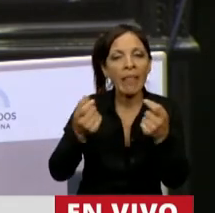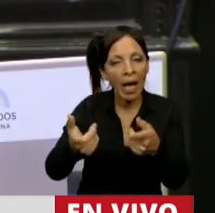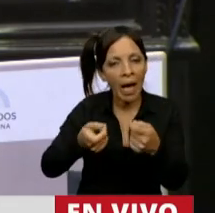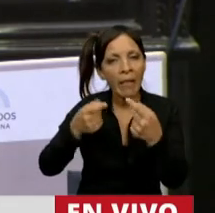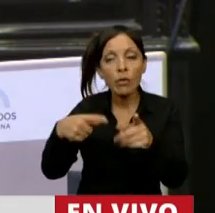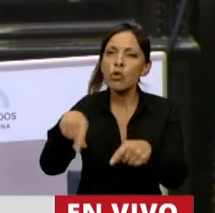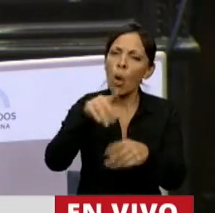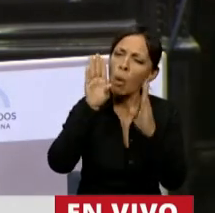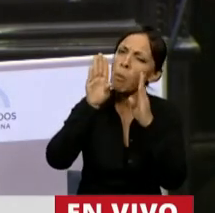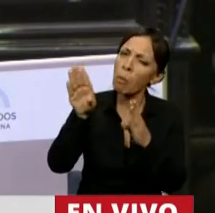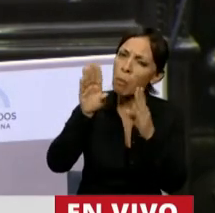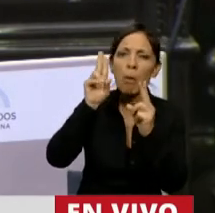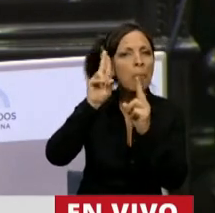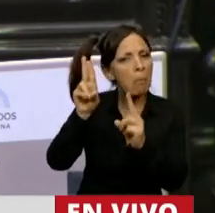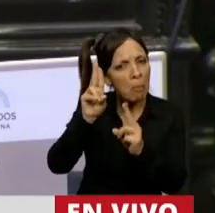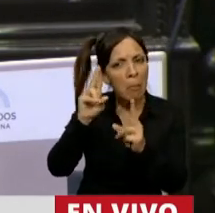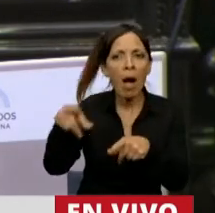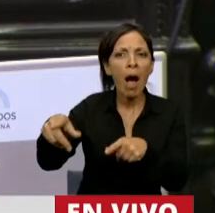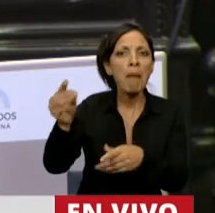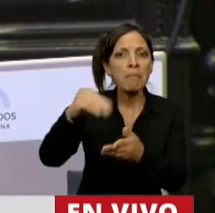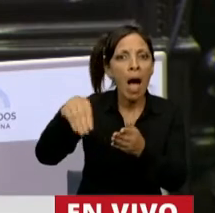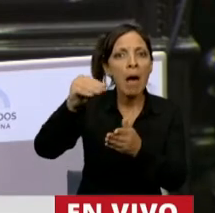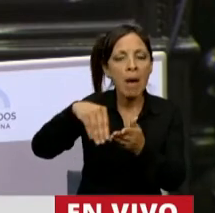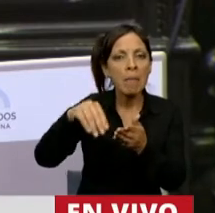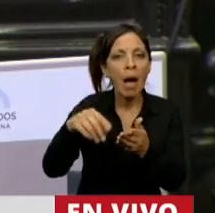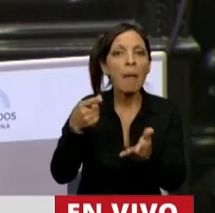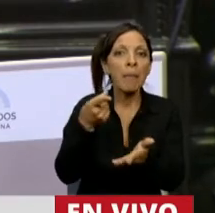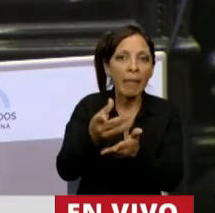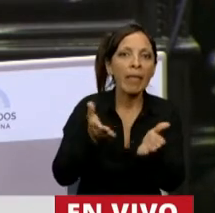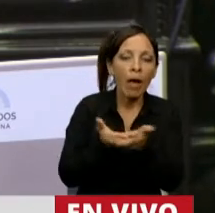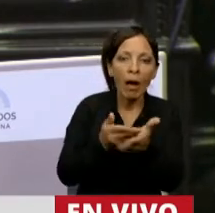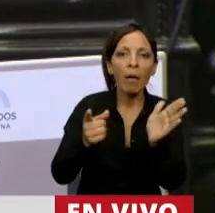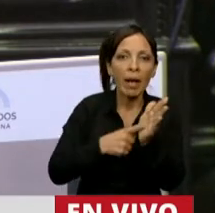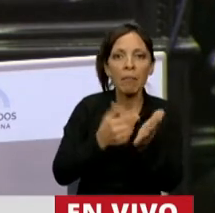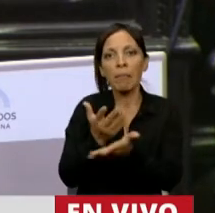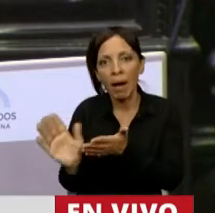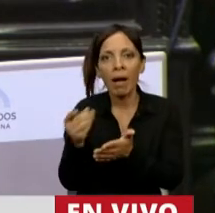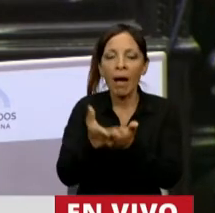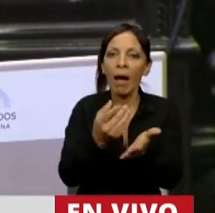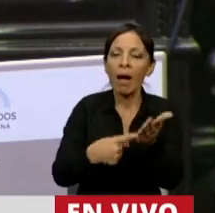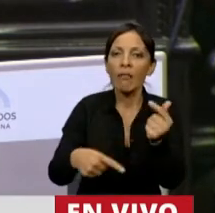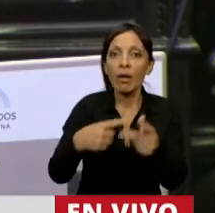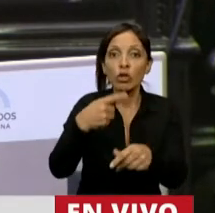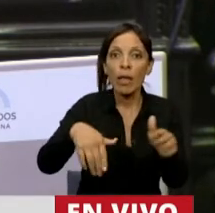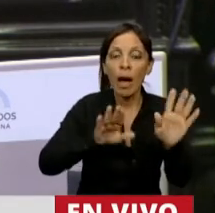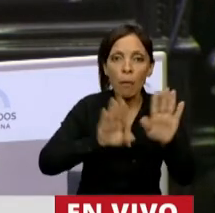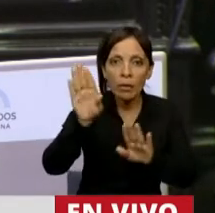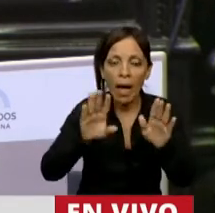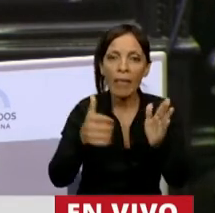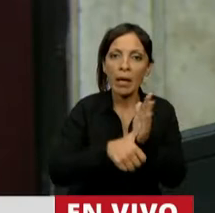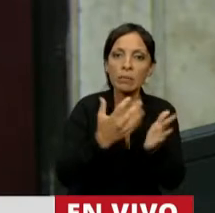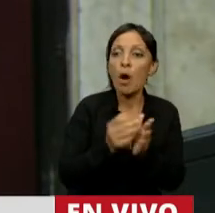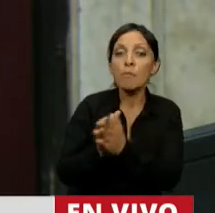todas respetuosamente. Hicieron muchísimas apartamientos del reglamento, todas votadas nominalmente. Les pido, por